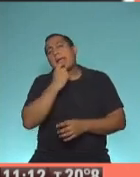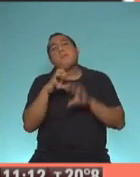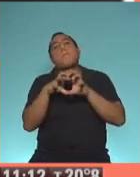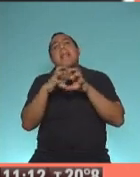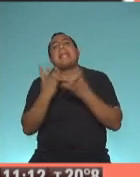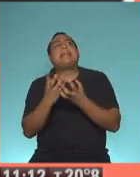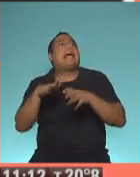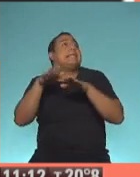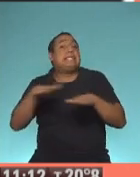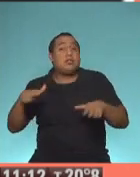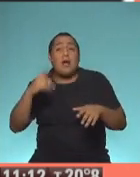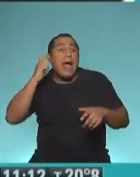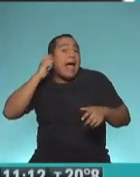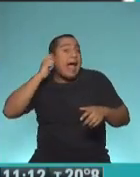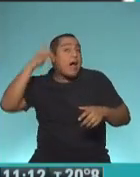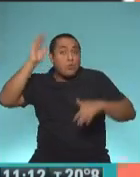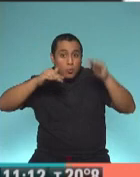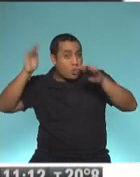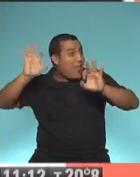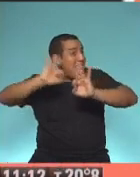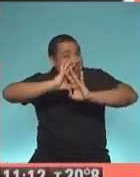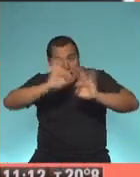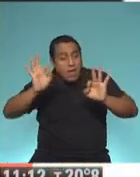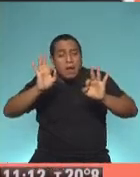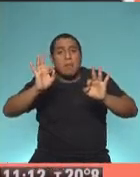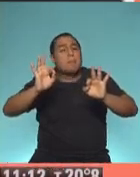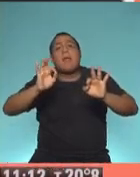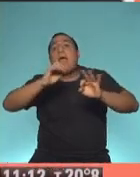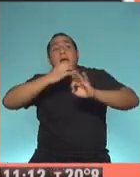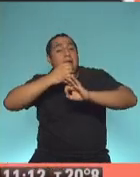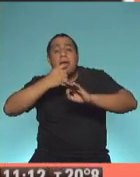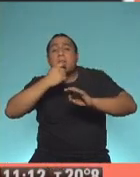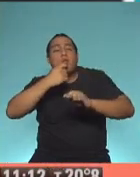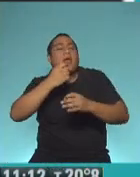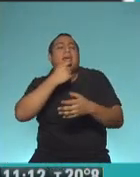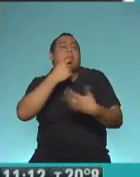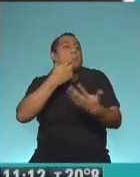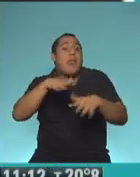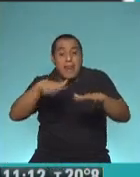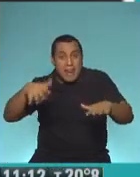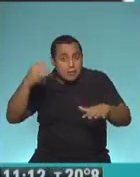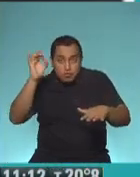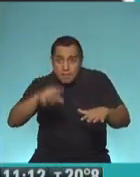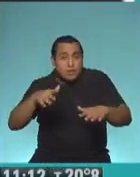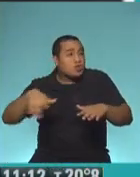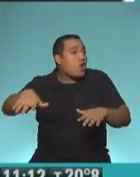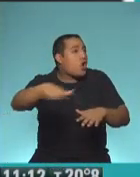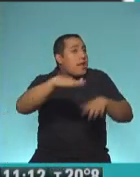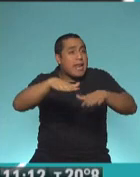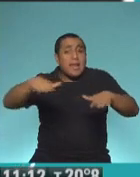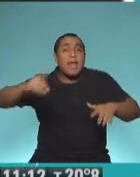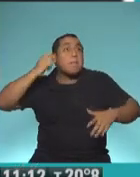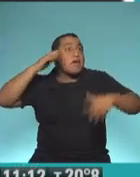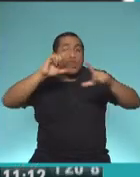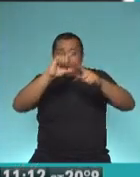y no hubiera adultos, nunca nos hubiéramos enterado que existe la pandemia. Los chicos no se mueren, muy rara vez se